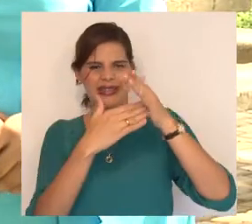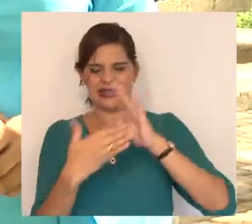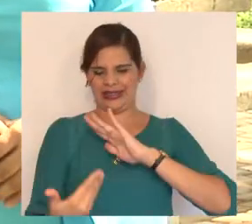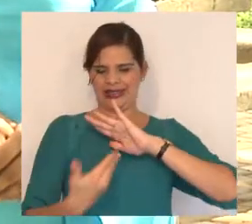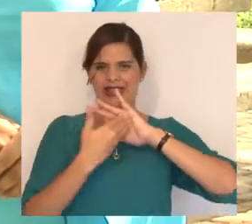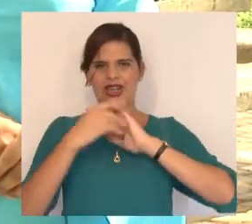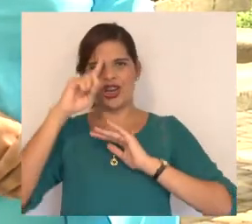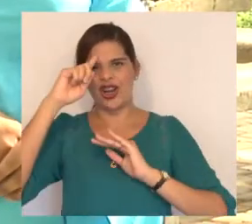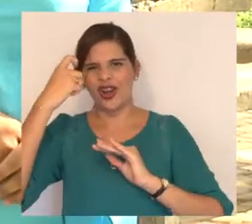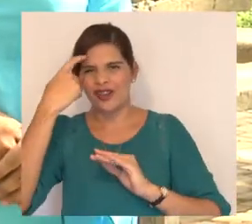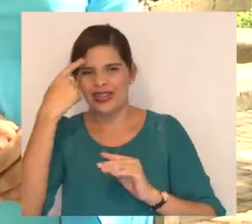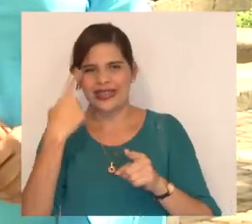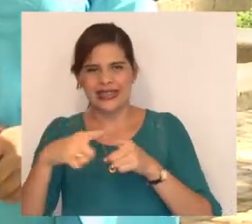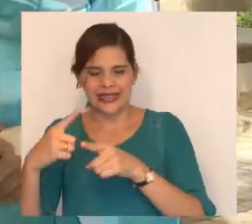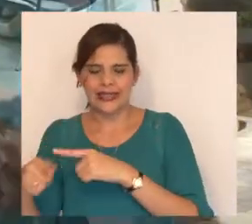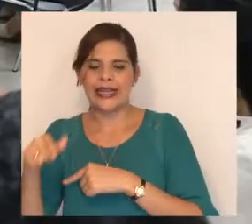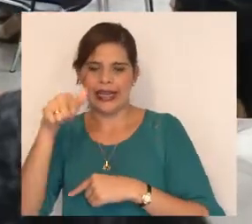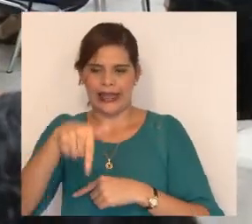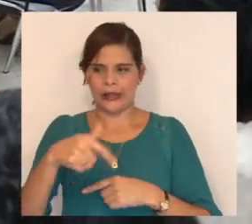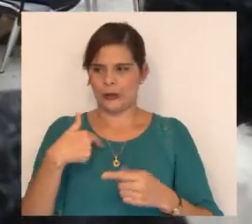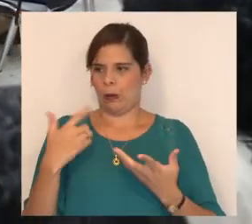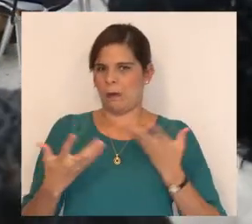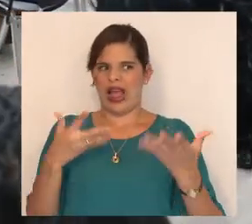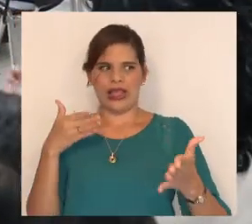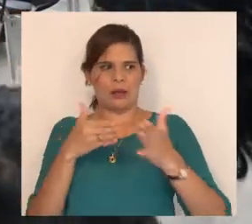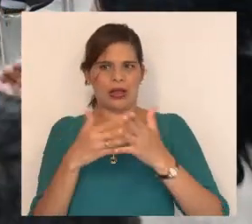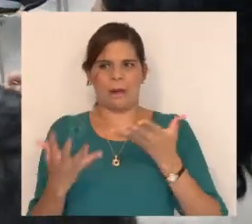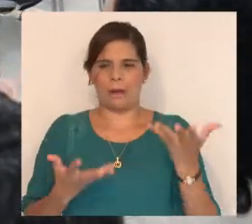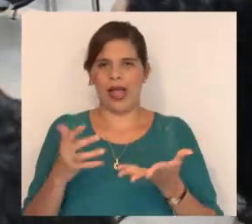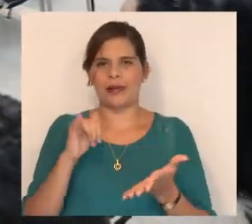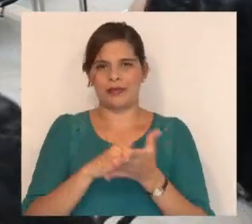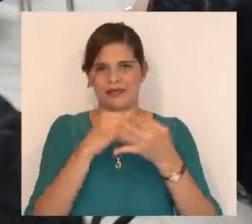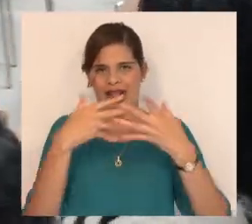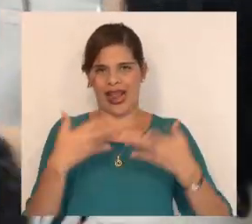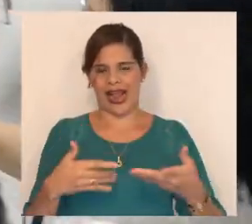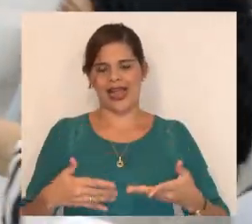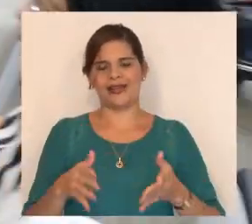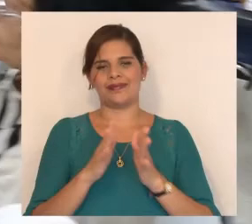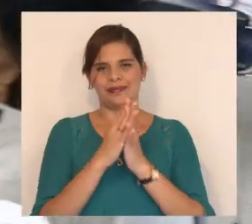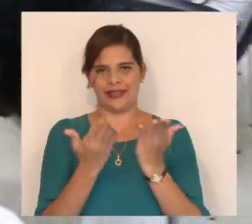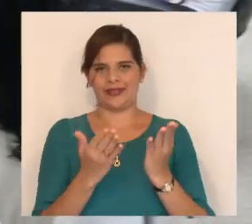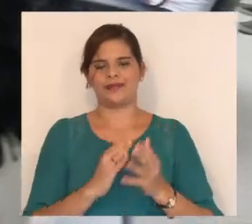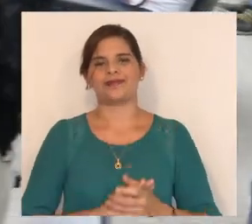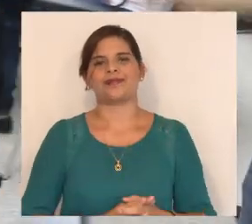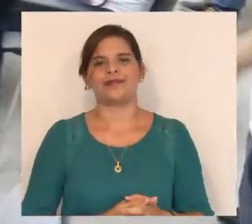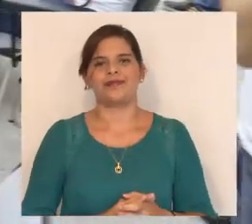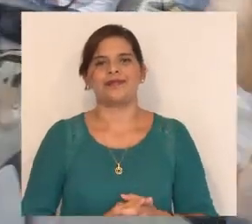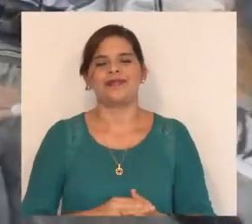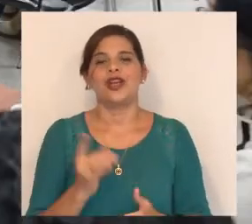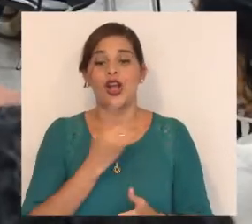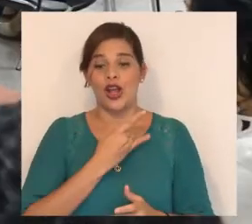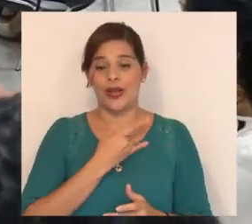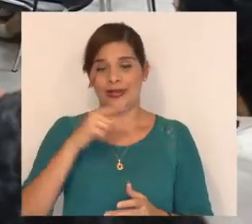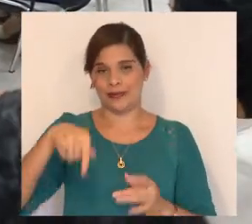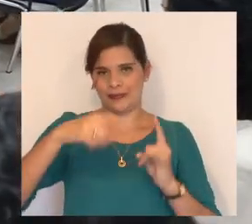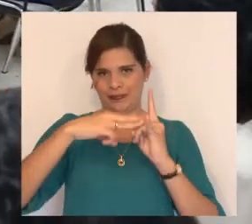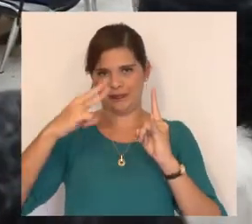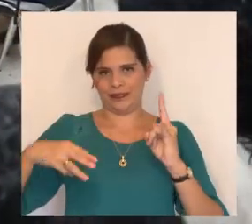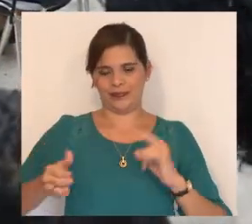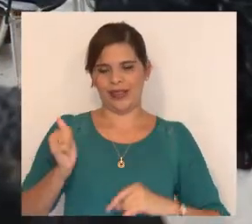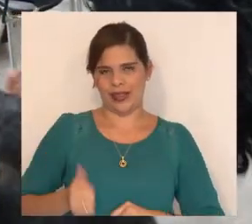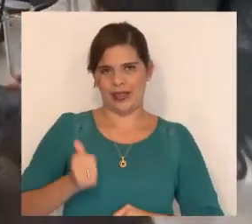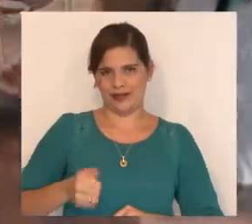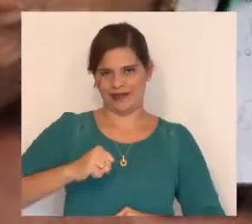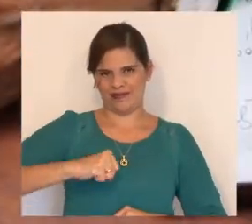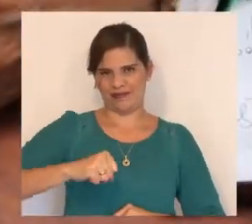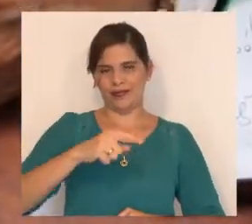en el desarrollo de los distintos medios de control. En el marco del proceso de fortalecimiento del inventario literario, el Programa de Derecho de la Universidad del Magdalena